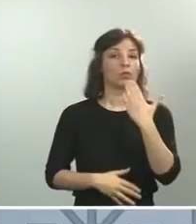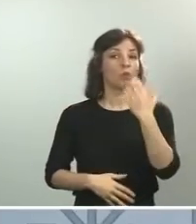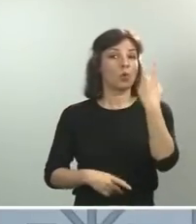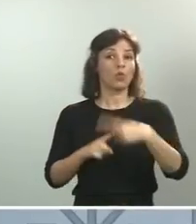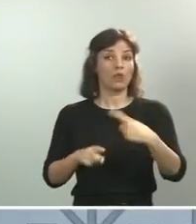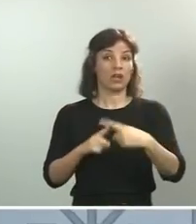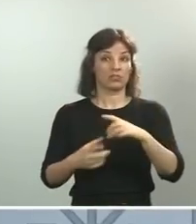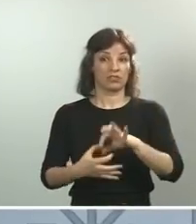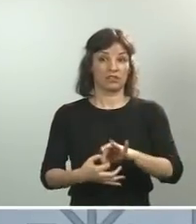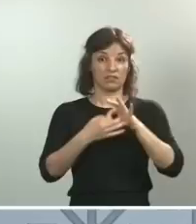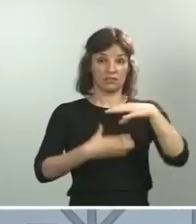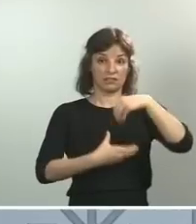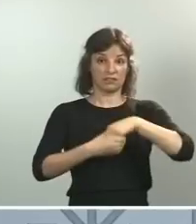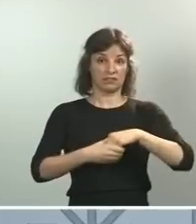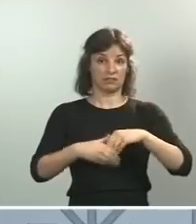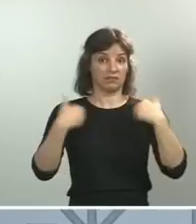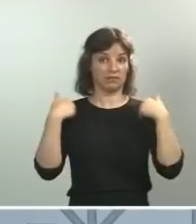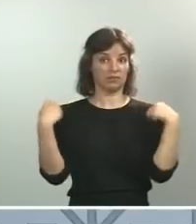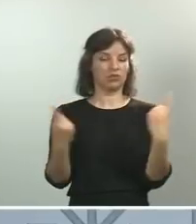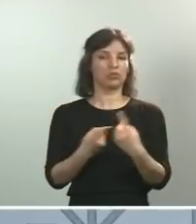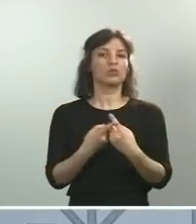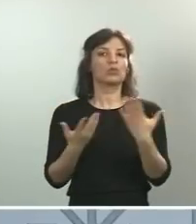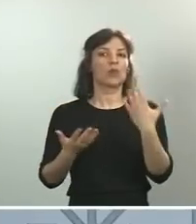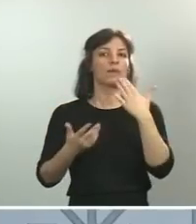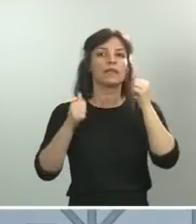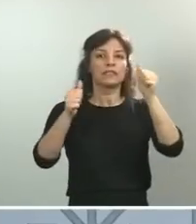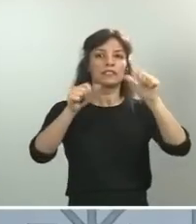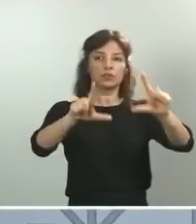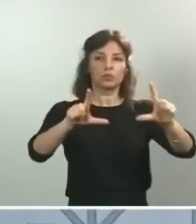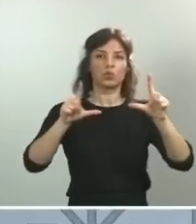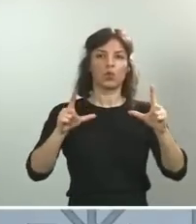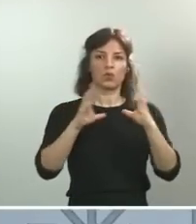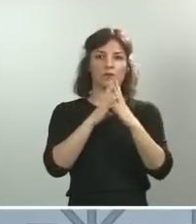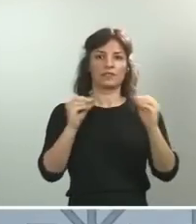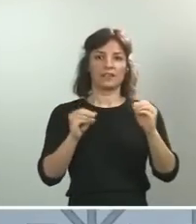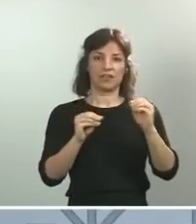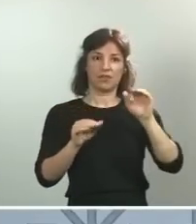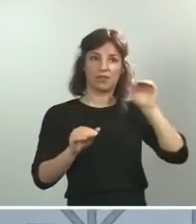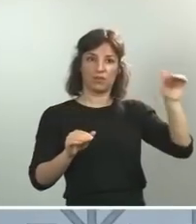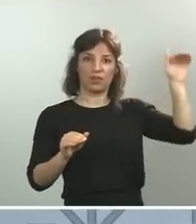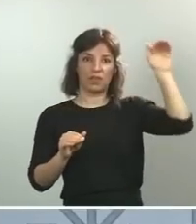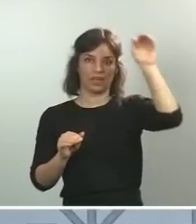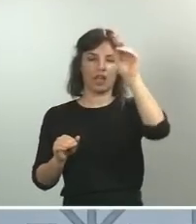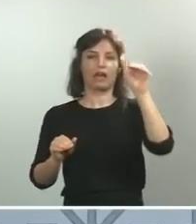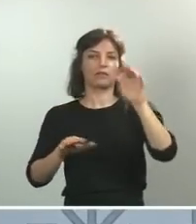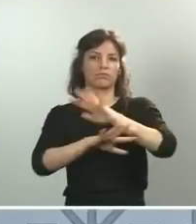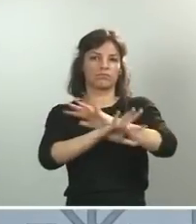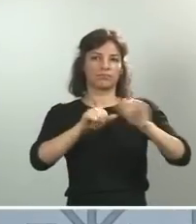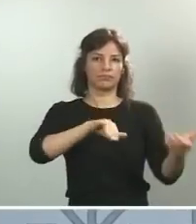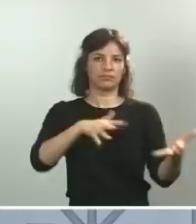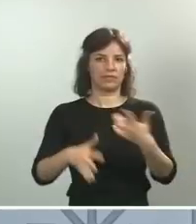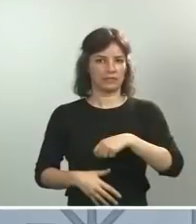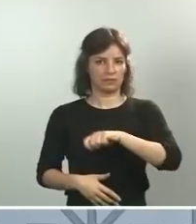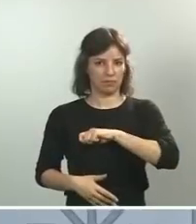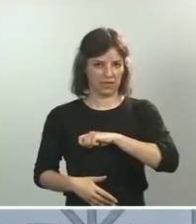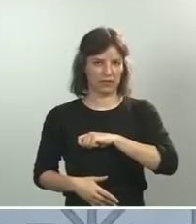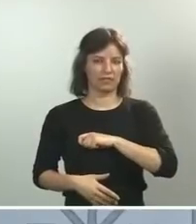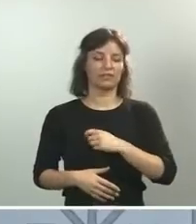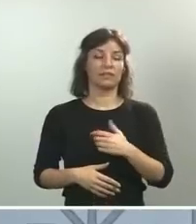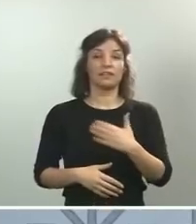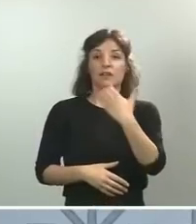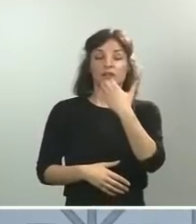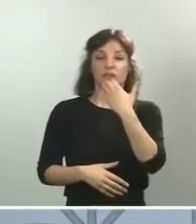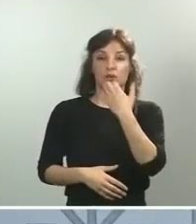títulos universitarios extranjeros, en particular de terceiros países. Pois, hicimos unha disposición especial para que